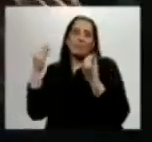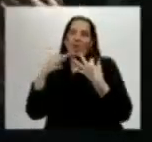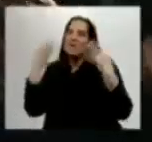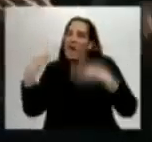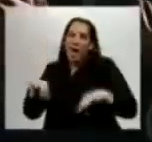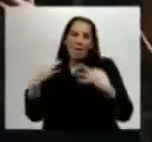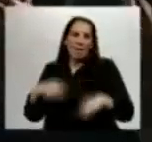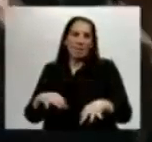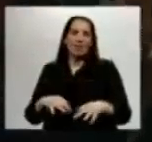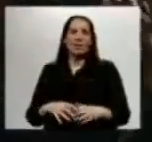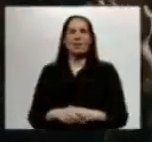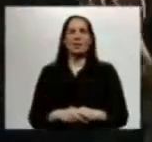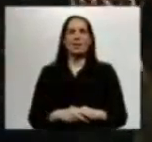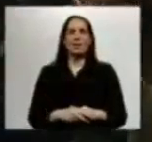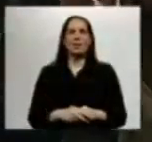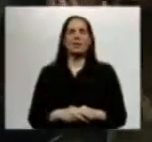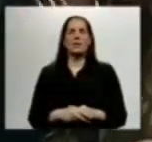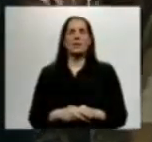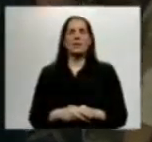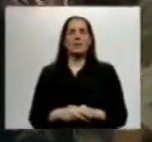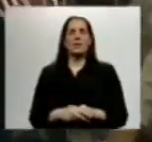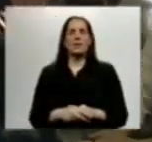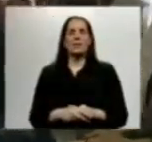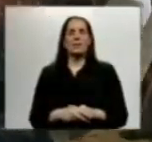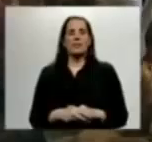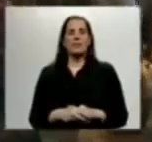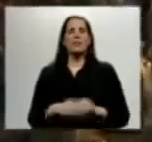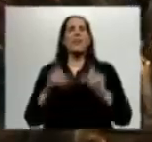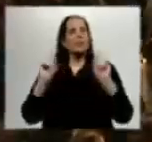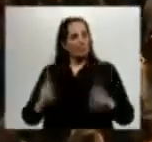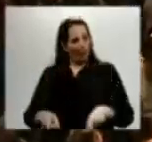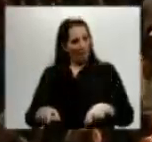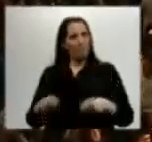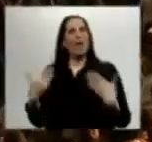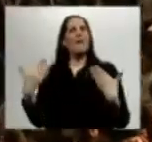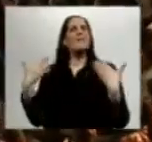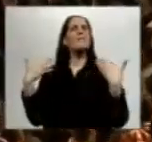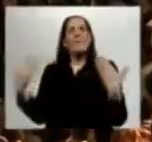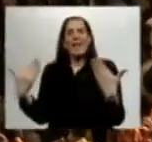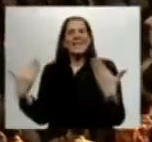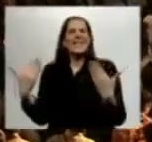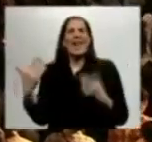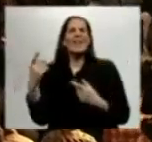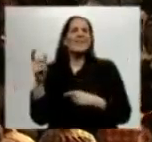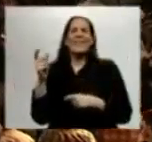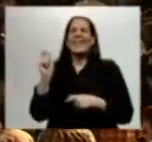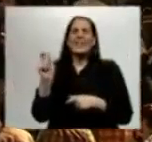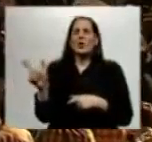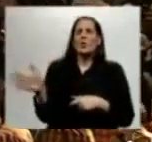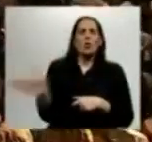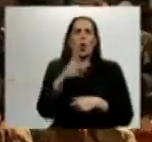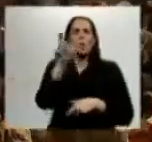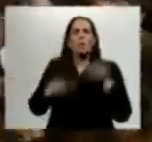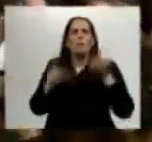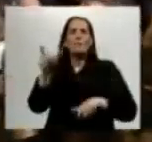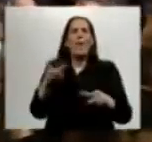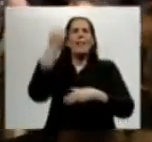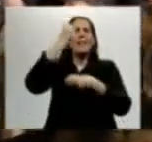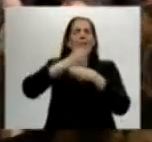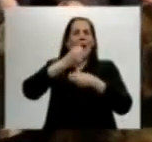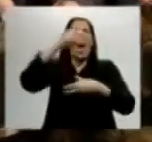realmente, como también felicitar a todos los integrantes de la Comisión